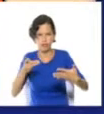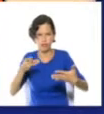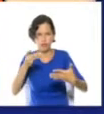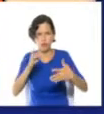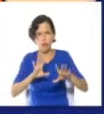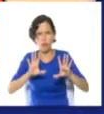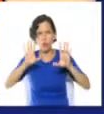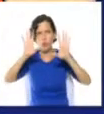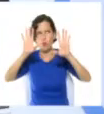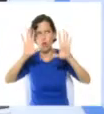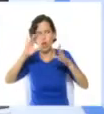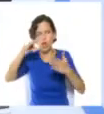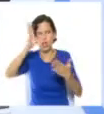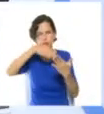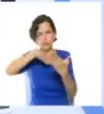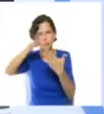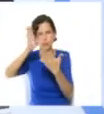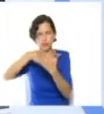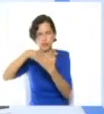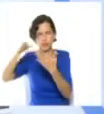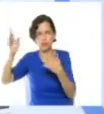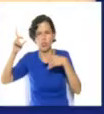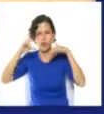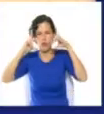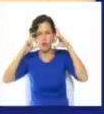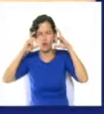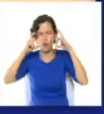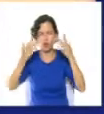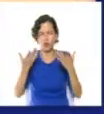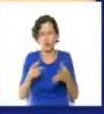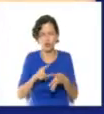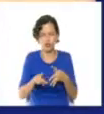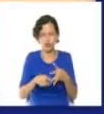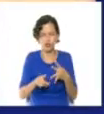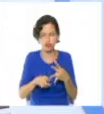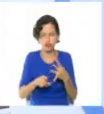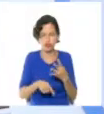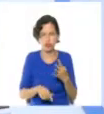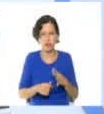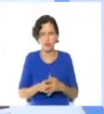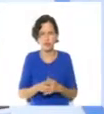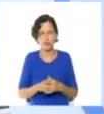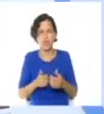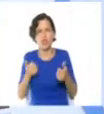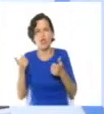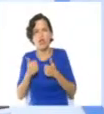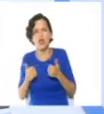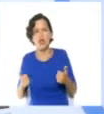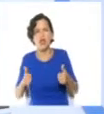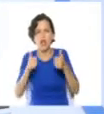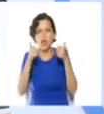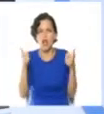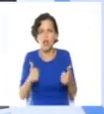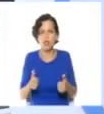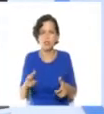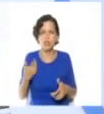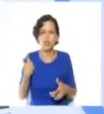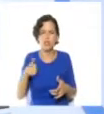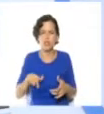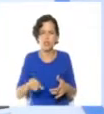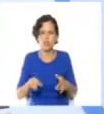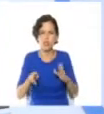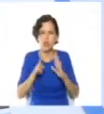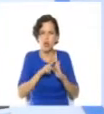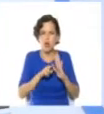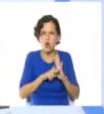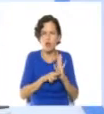través de murales, a través de obras fotográficas, entre otros. El arte tiene una serie de